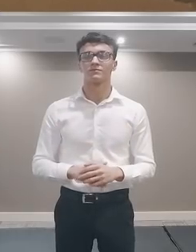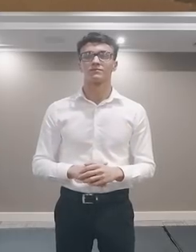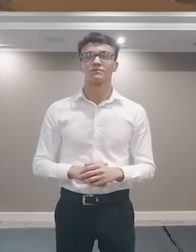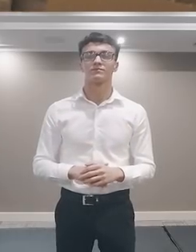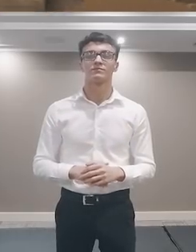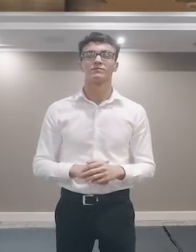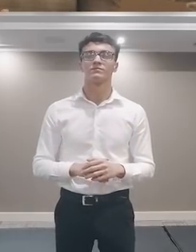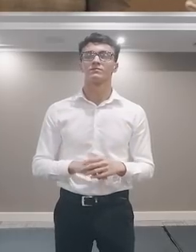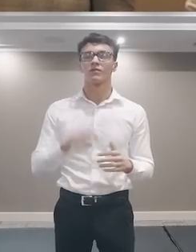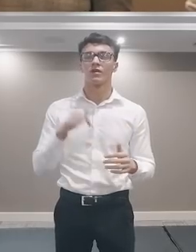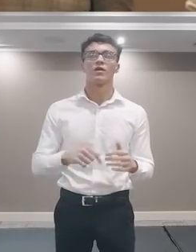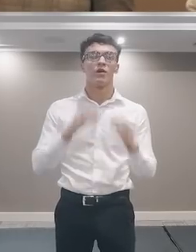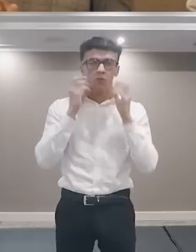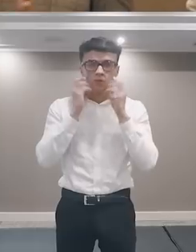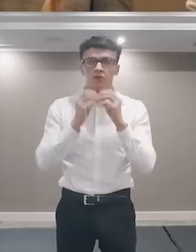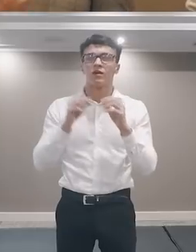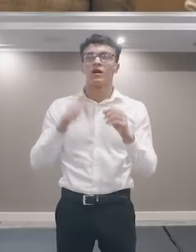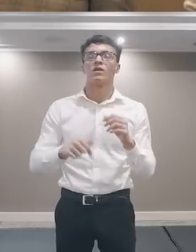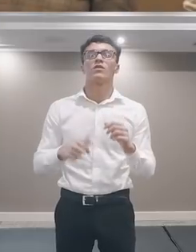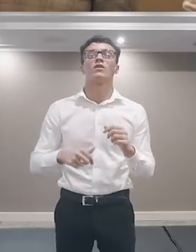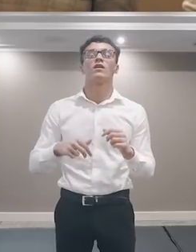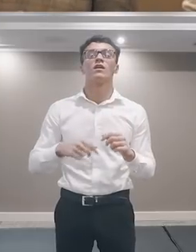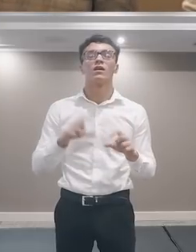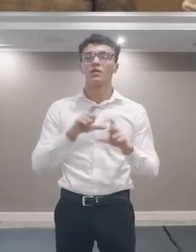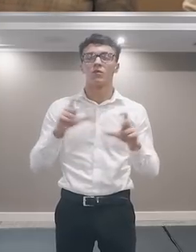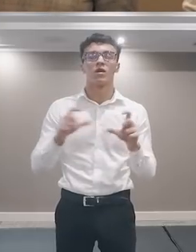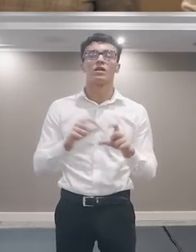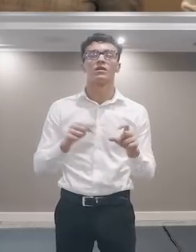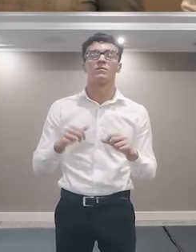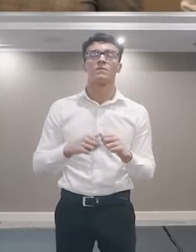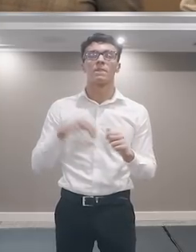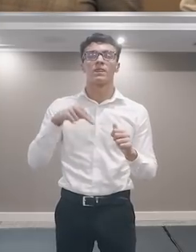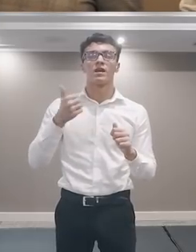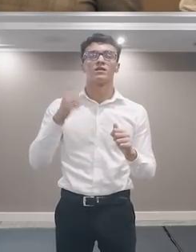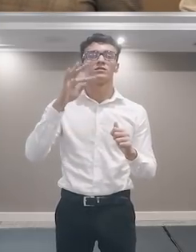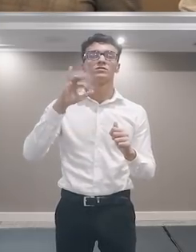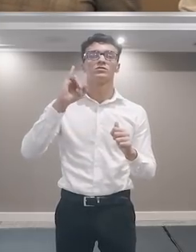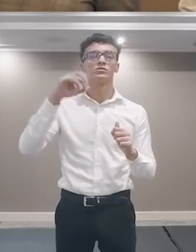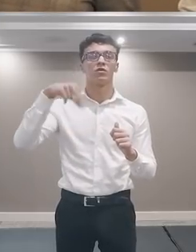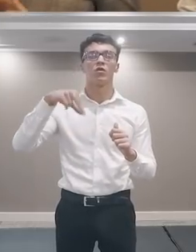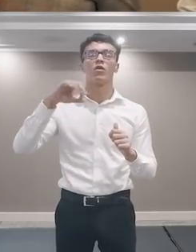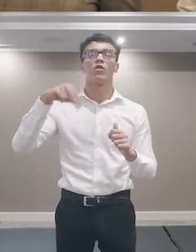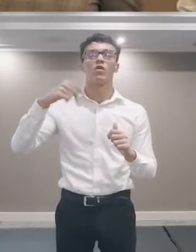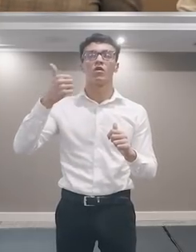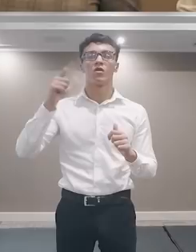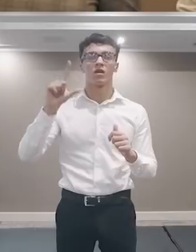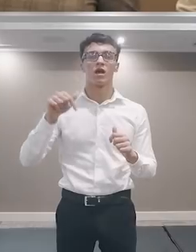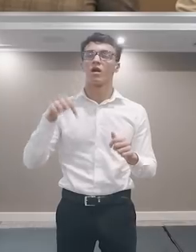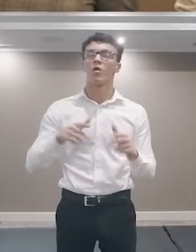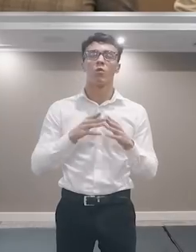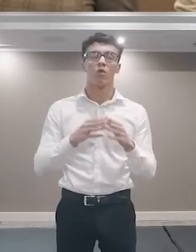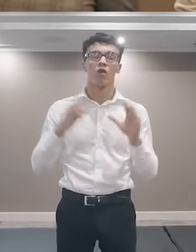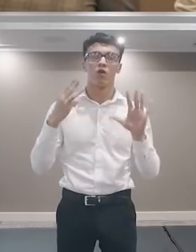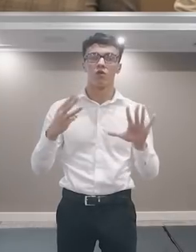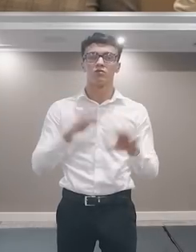bueno pues por faes el nacional director de la compañía el que he hecho creo que ocho cruceros de lujo